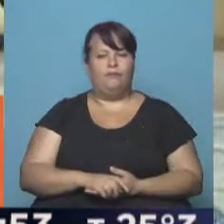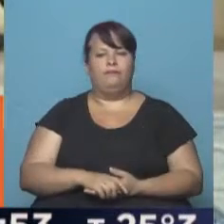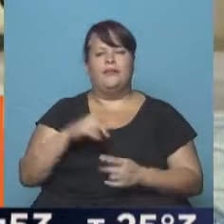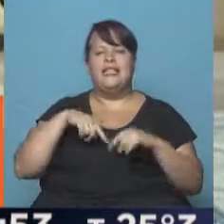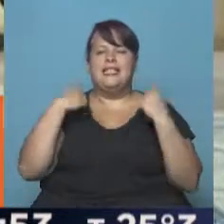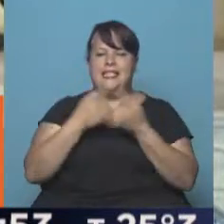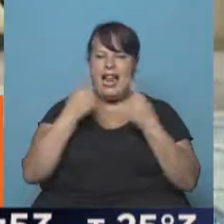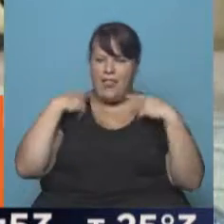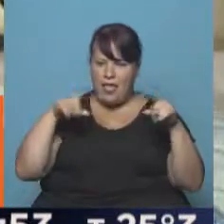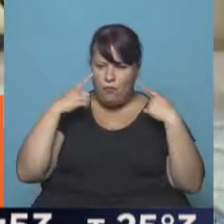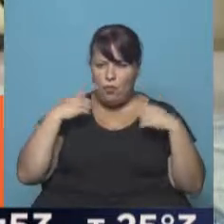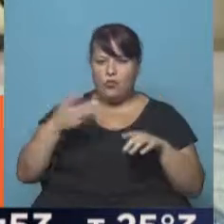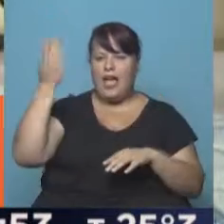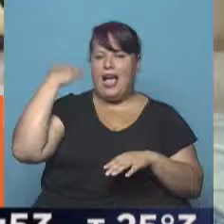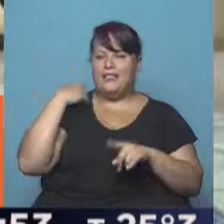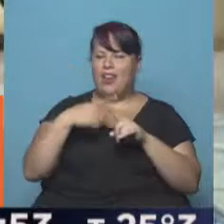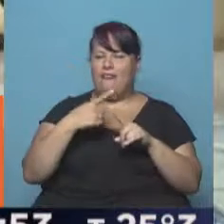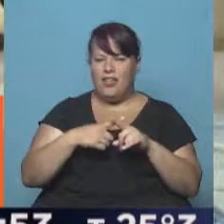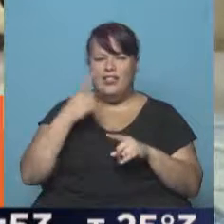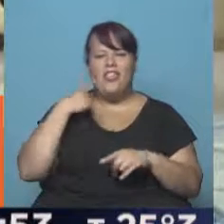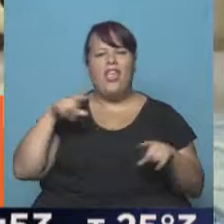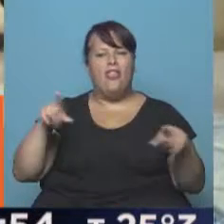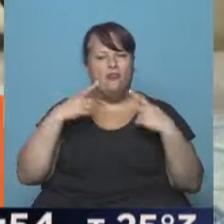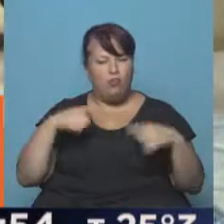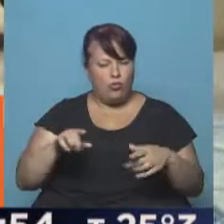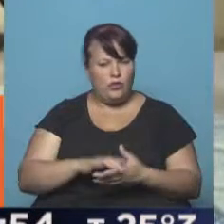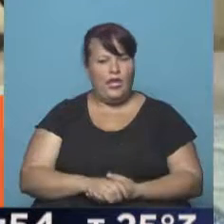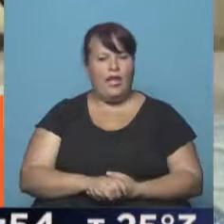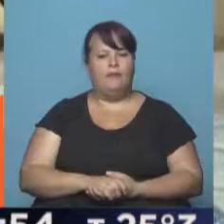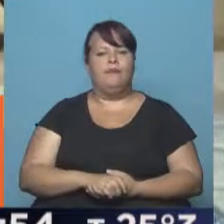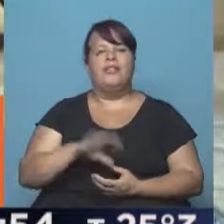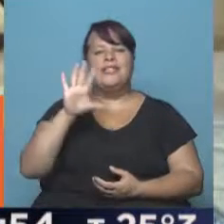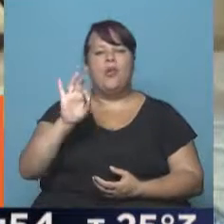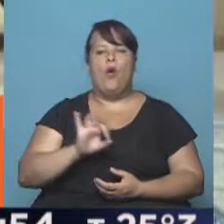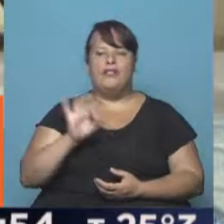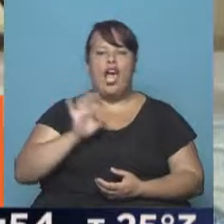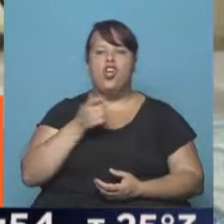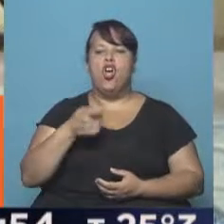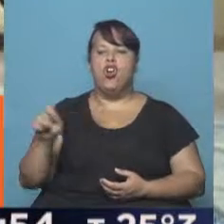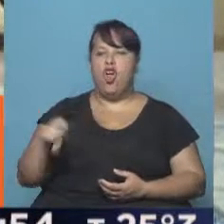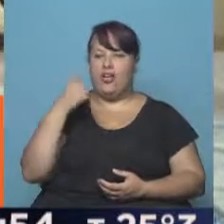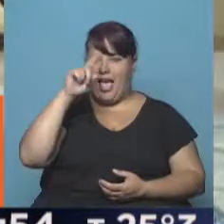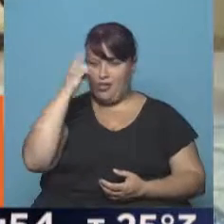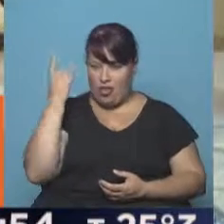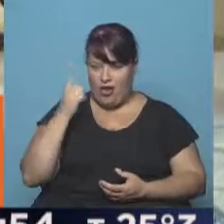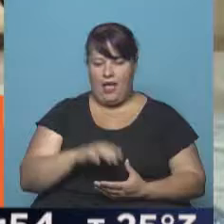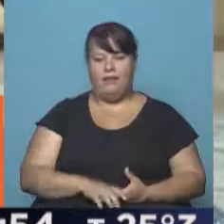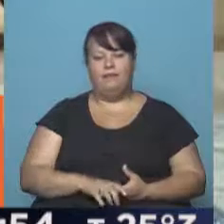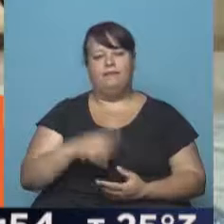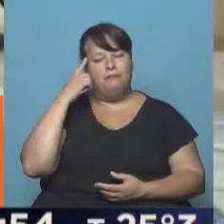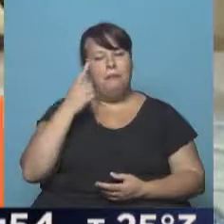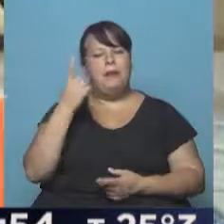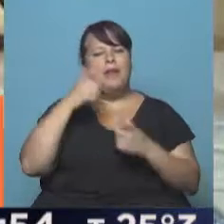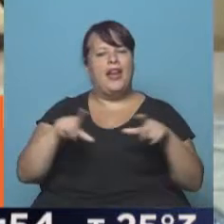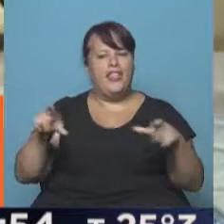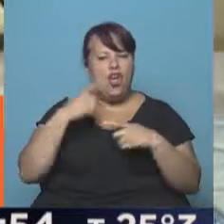Sala Sinfónica durante la celebración del Día de la Música y los 50 años del rock nacional, considerando como primer disco de